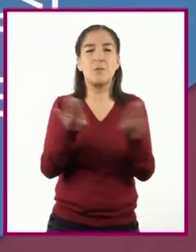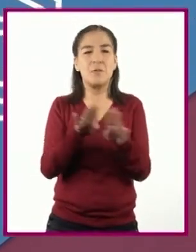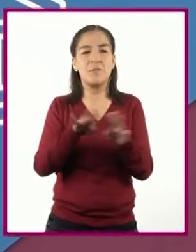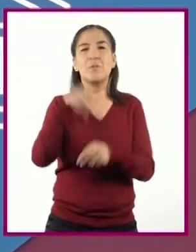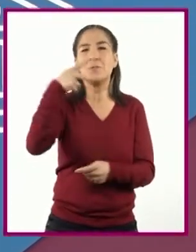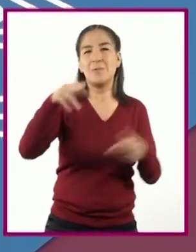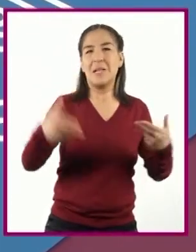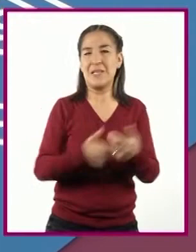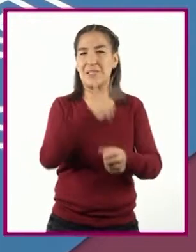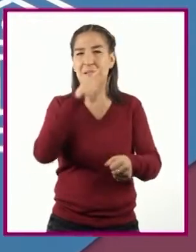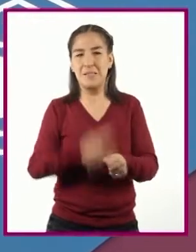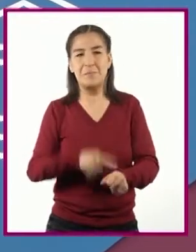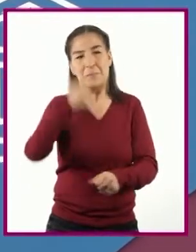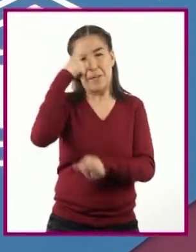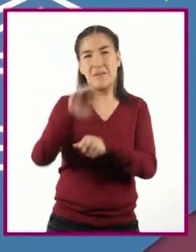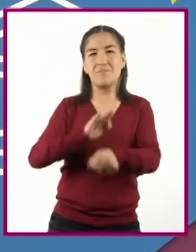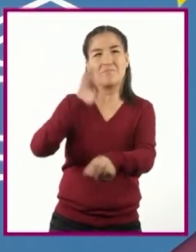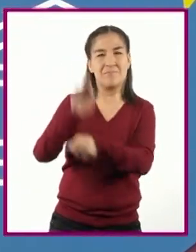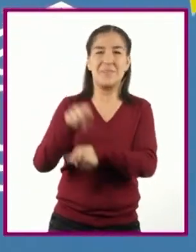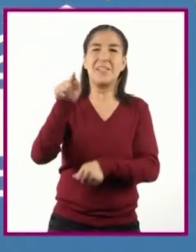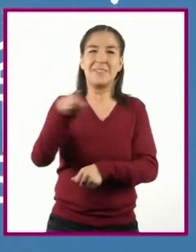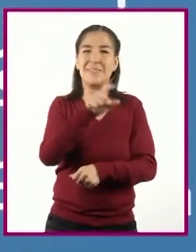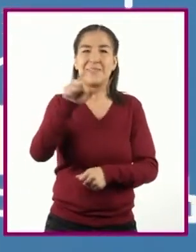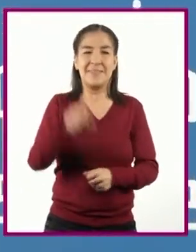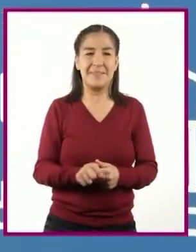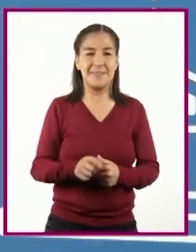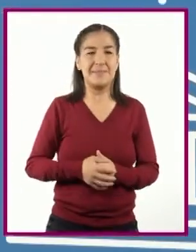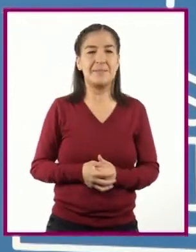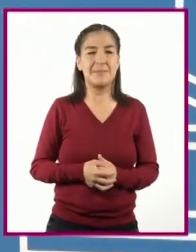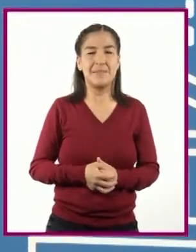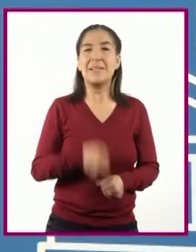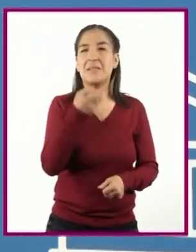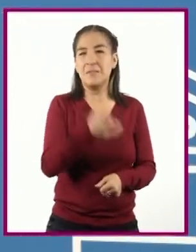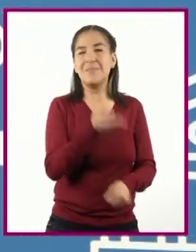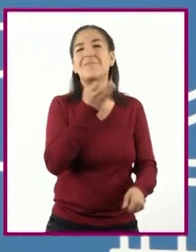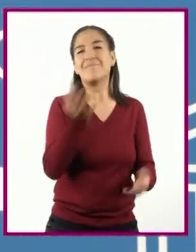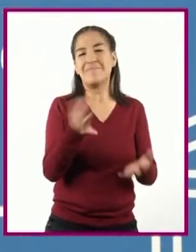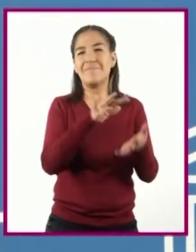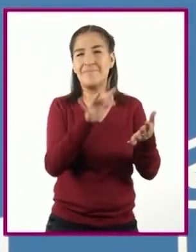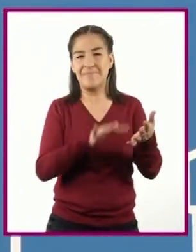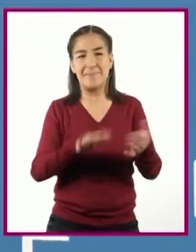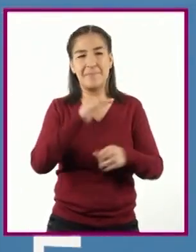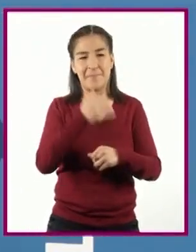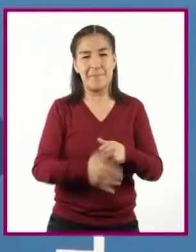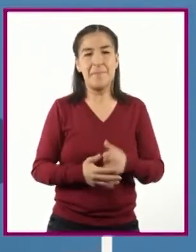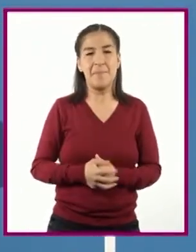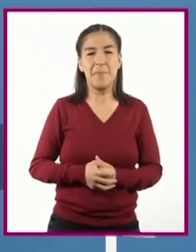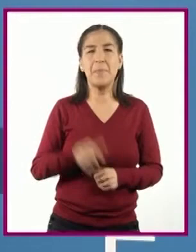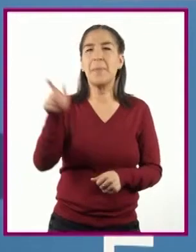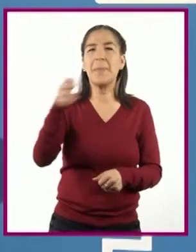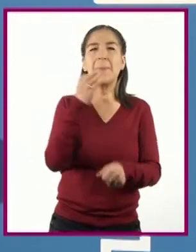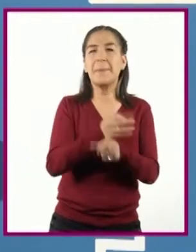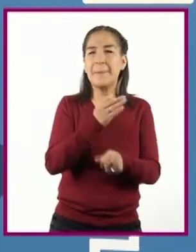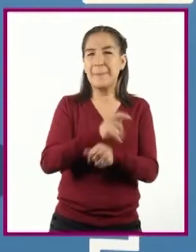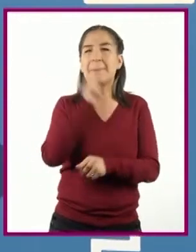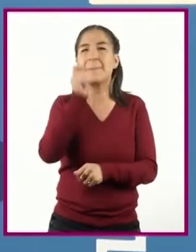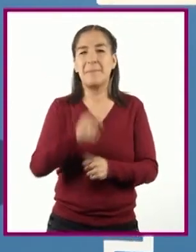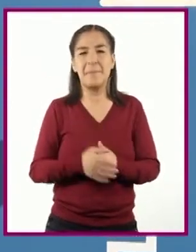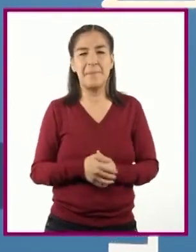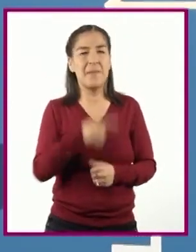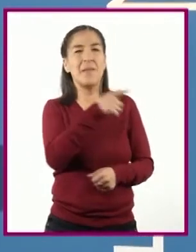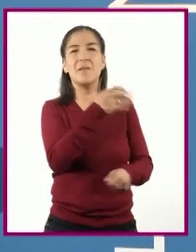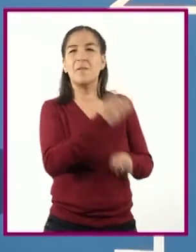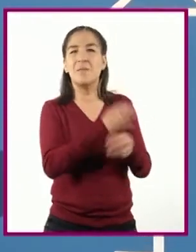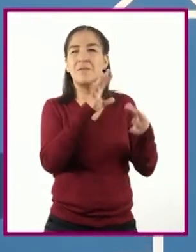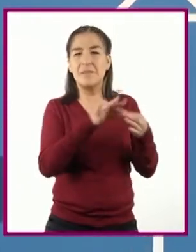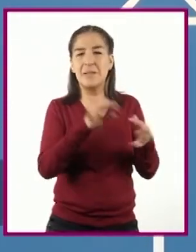nación en defensa de su soberanía. Hasta aquí la lectura. Como se pudieron dar cuenta con la lectura,